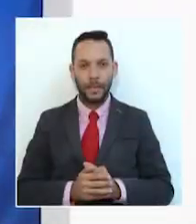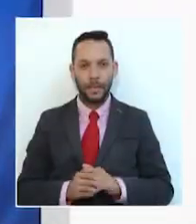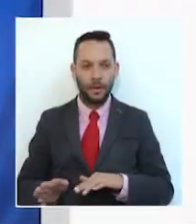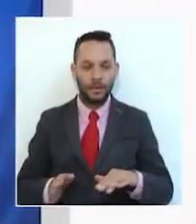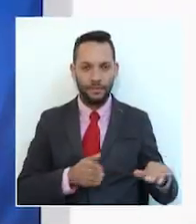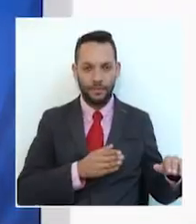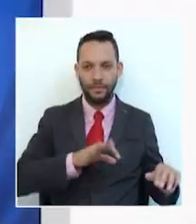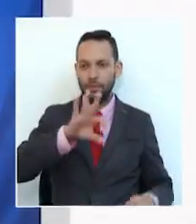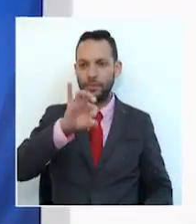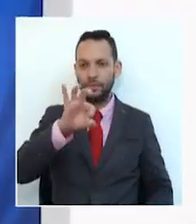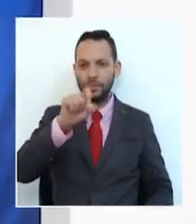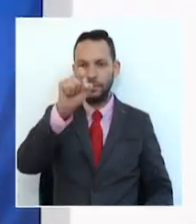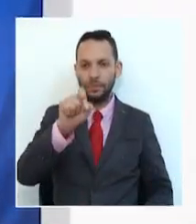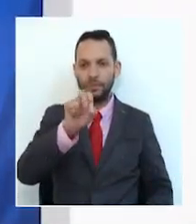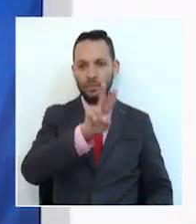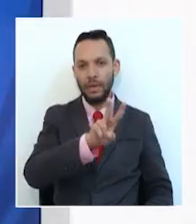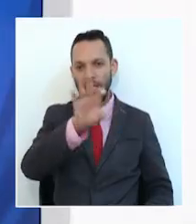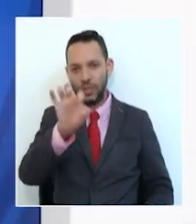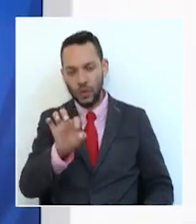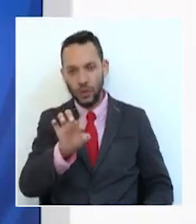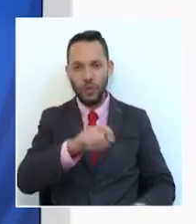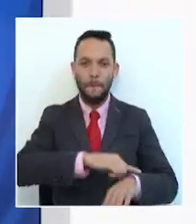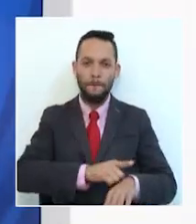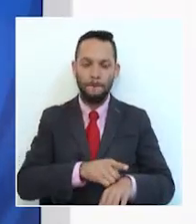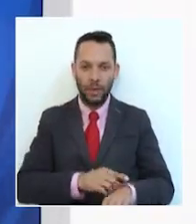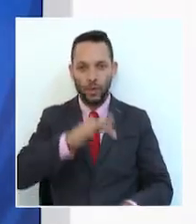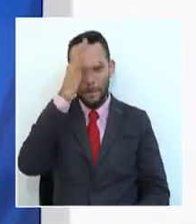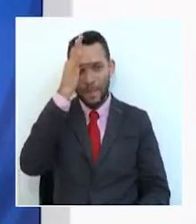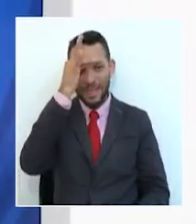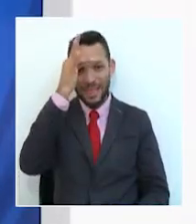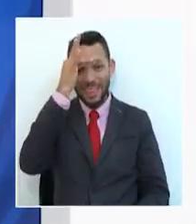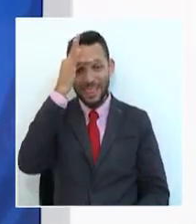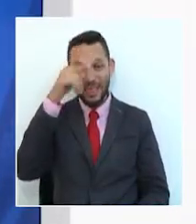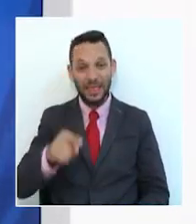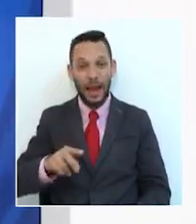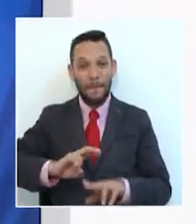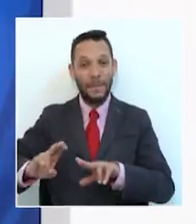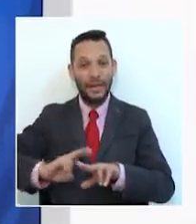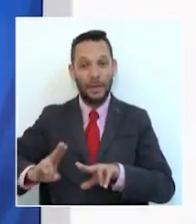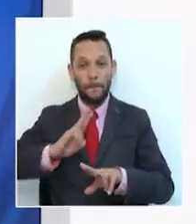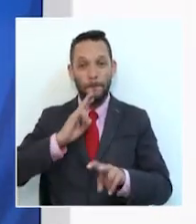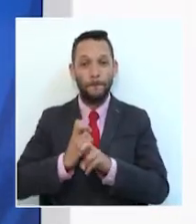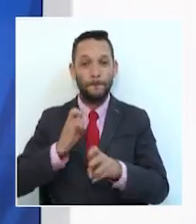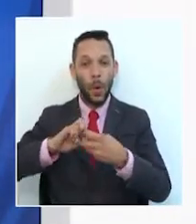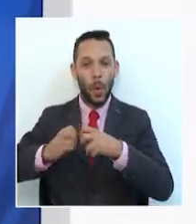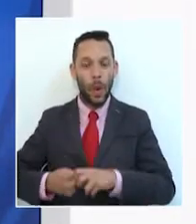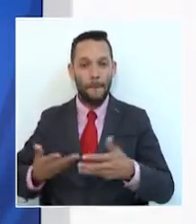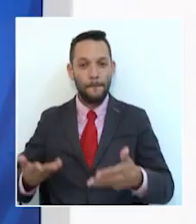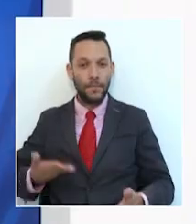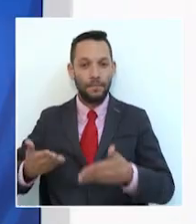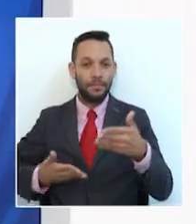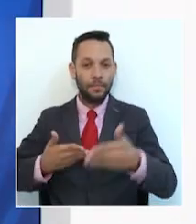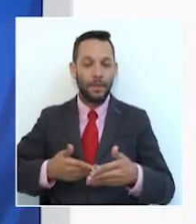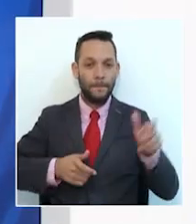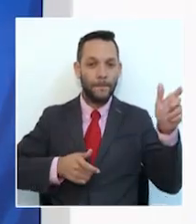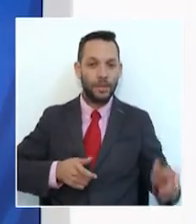8 de la noche, 28 minutos. La Policlínica en Manizales sigue generando inconvenientes a sus usuarios. En esta oportunidad se trata de una paciente